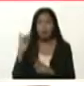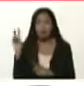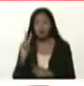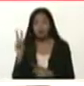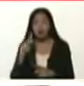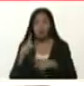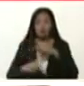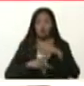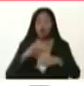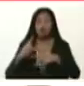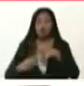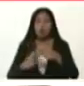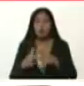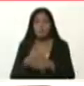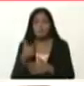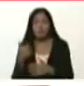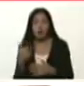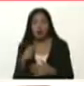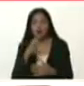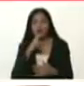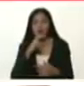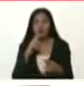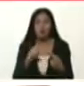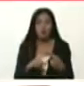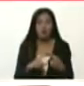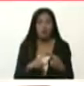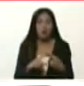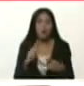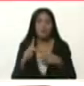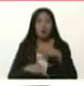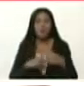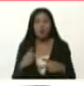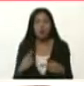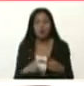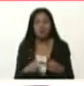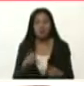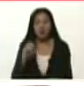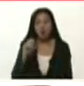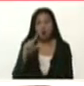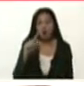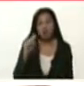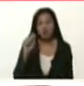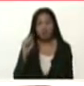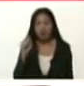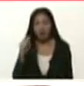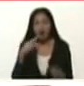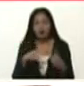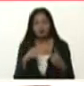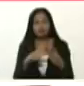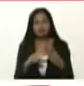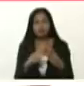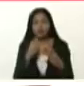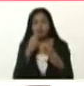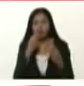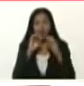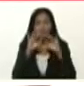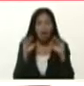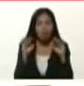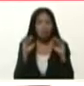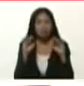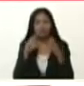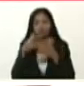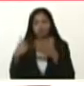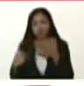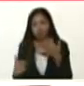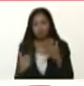producir oro, para producir coltán, para producir diamantes,